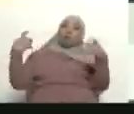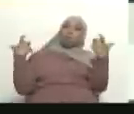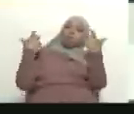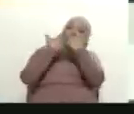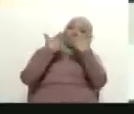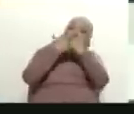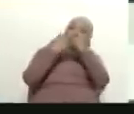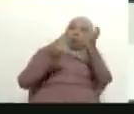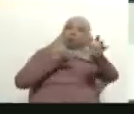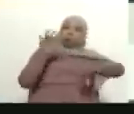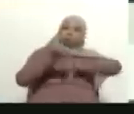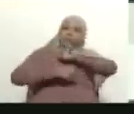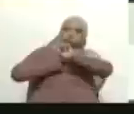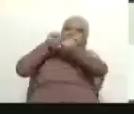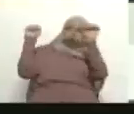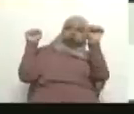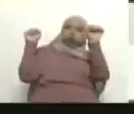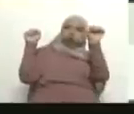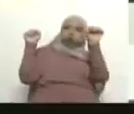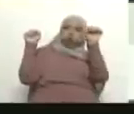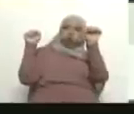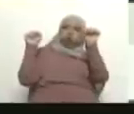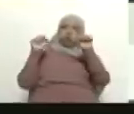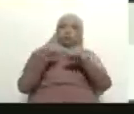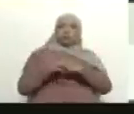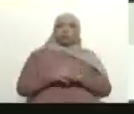explosivo como munición.